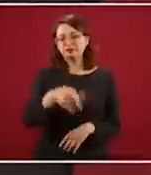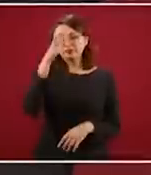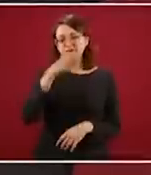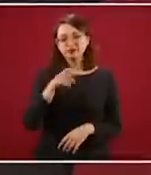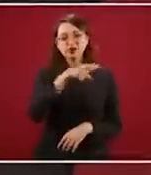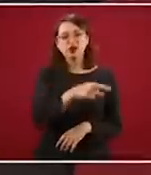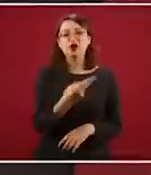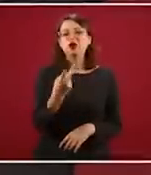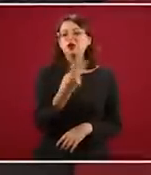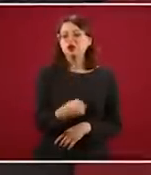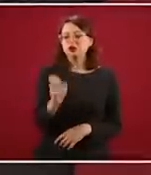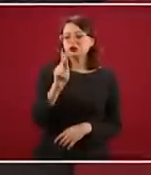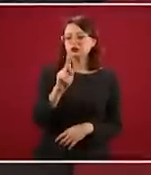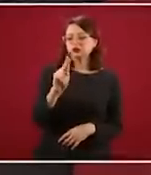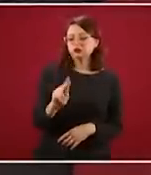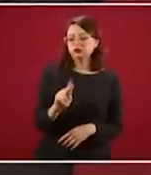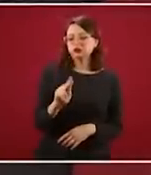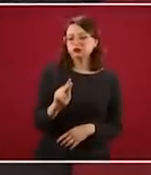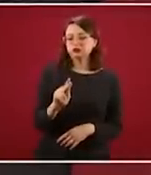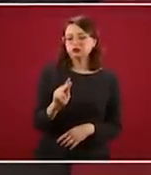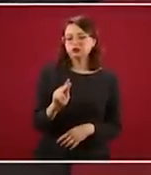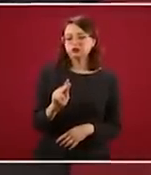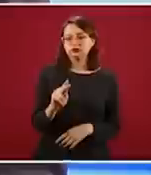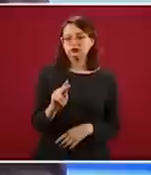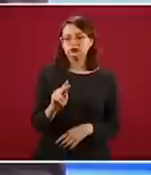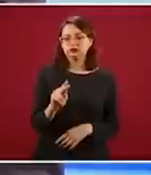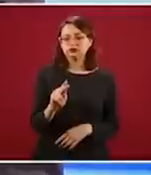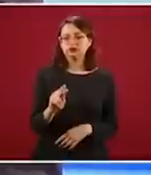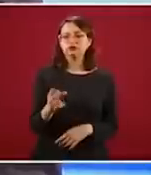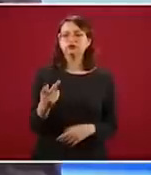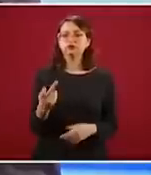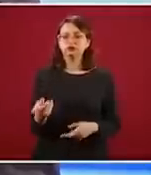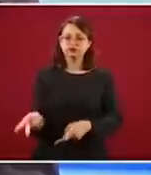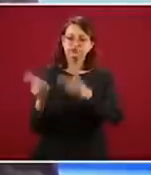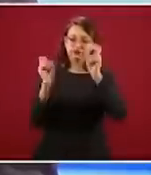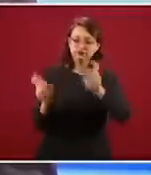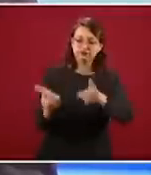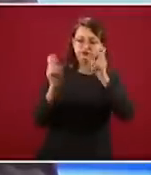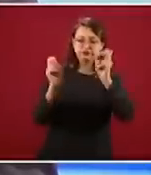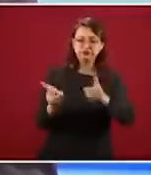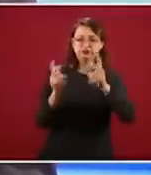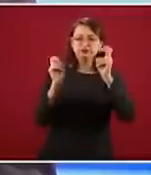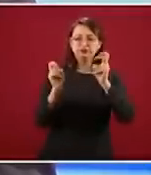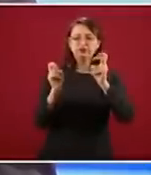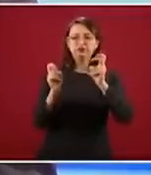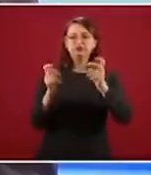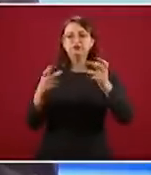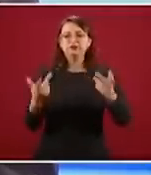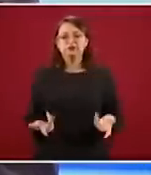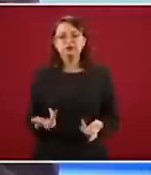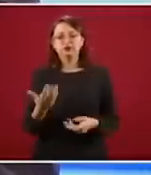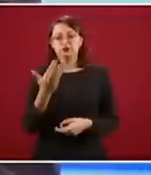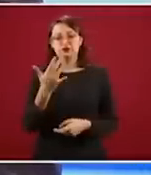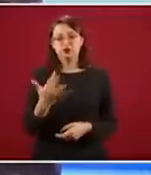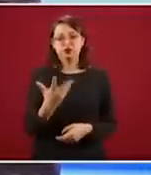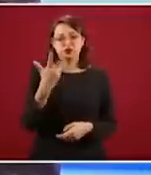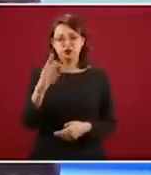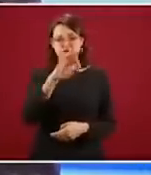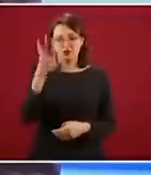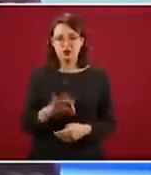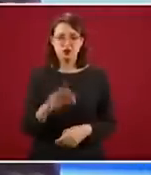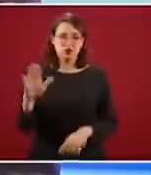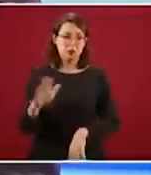de 280 casos de robo de trenes, un crecimiento del